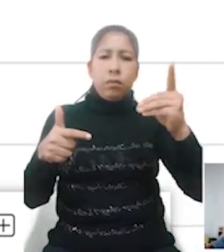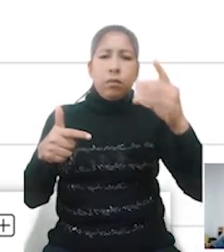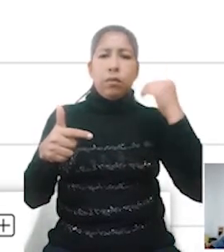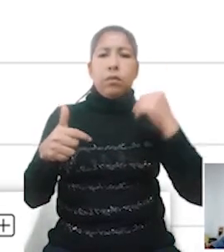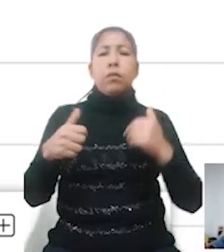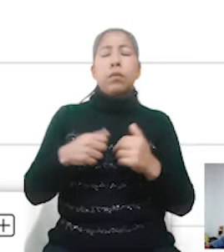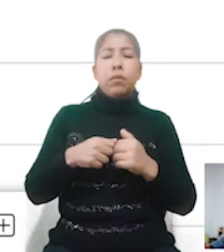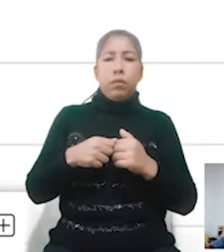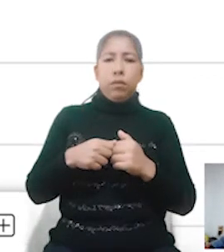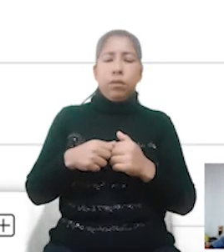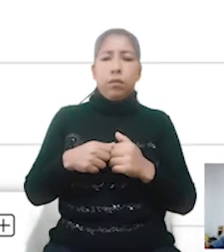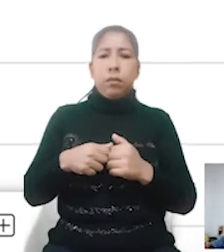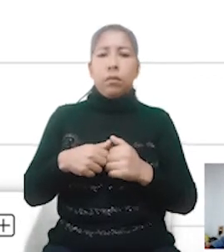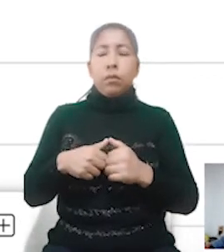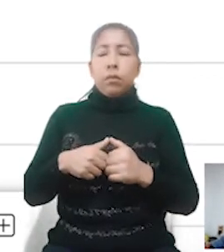0,73 radianes,